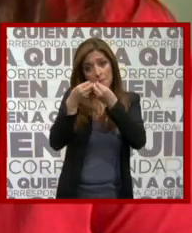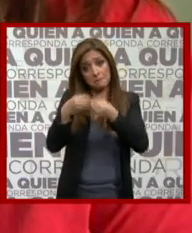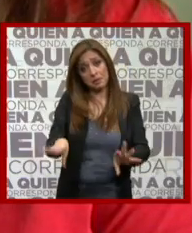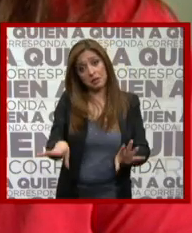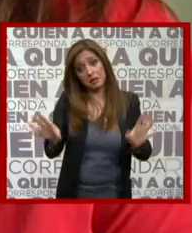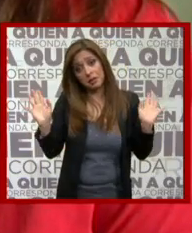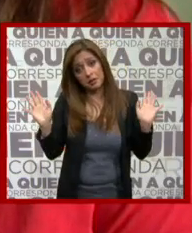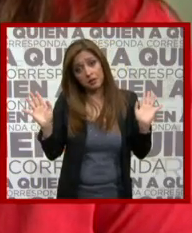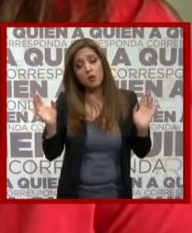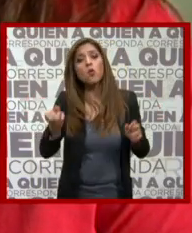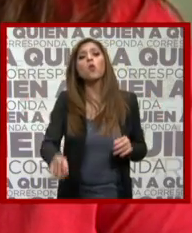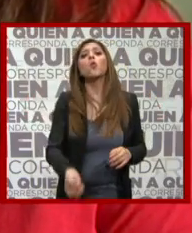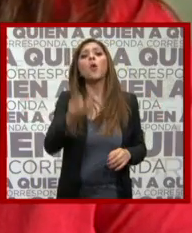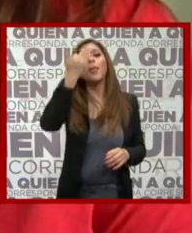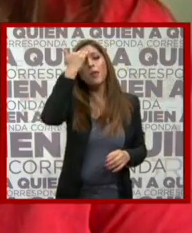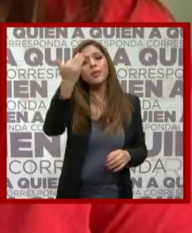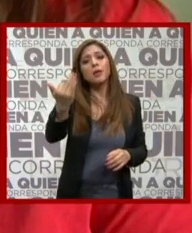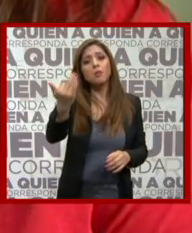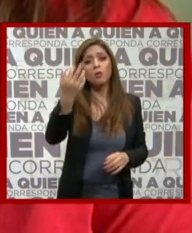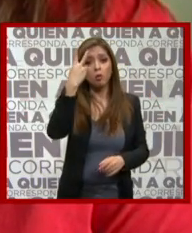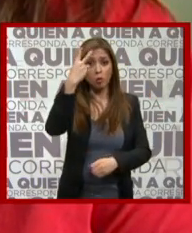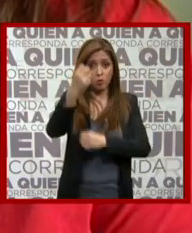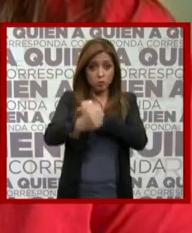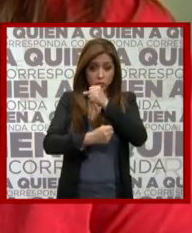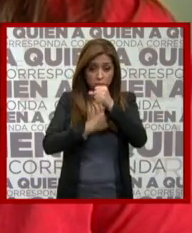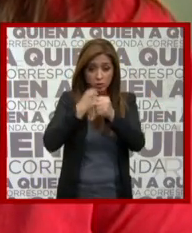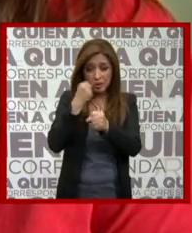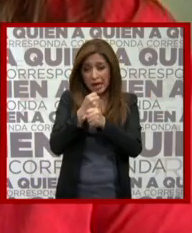perdida. ¿Cuántos años lleva perdida esta averiguación?